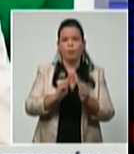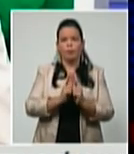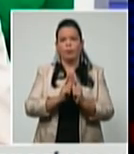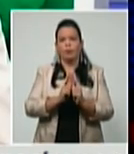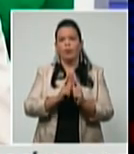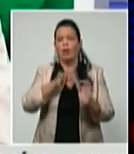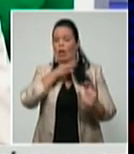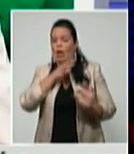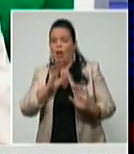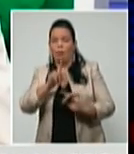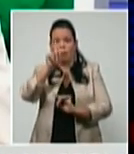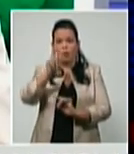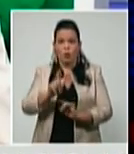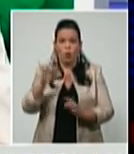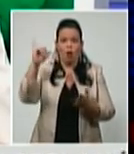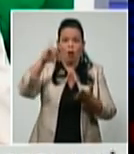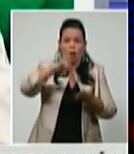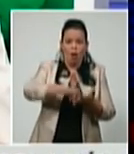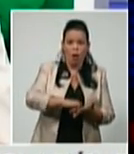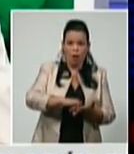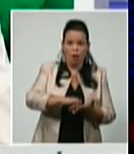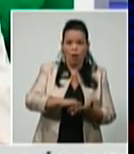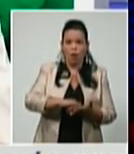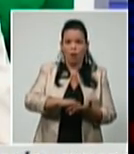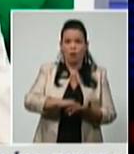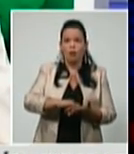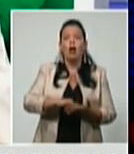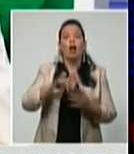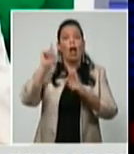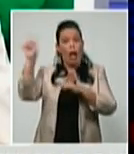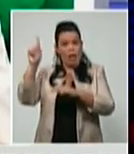le repite el PCR, se le toma la